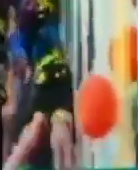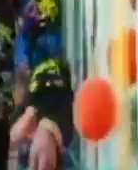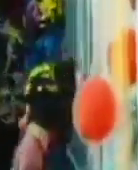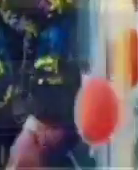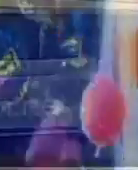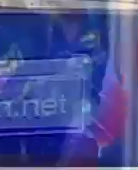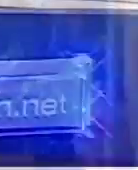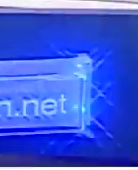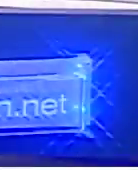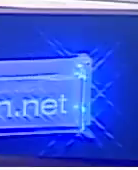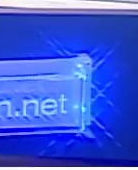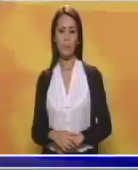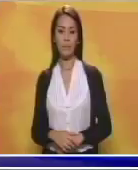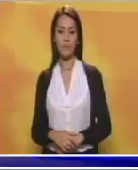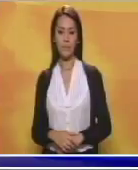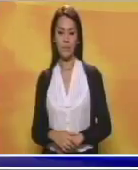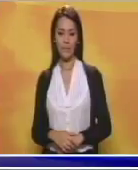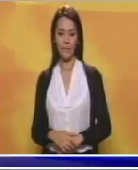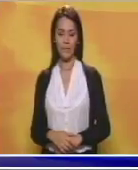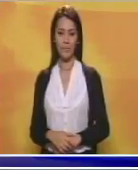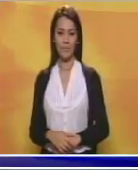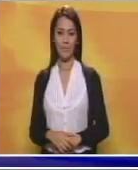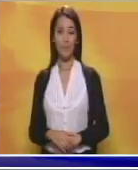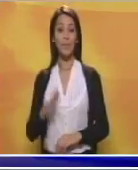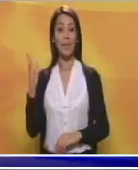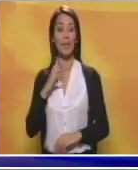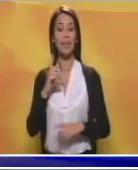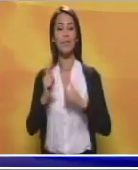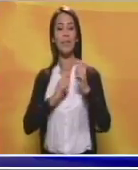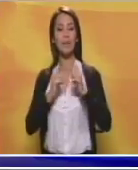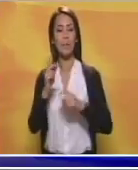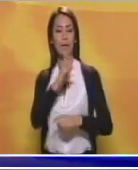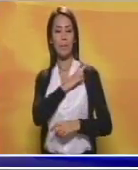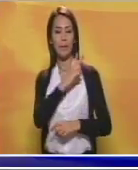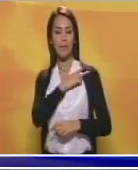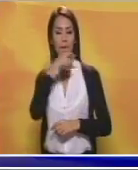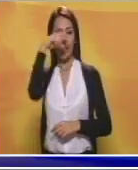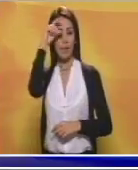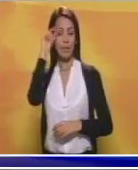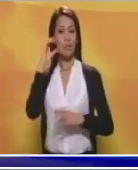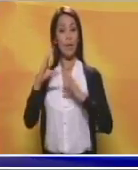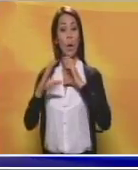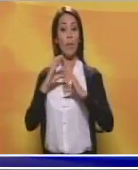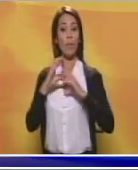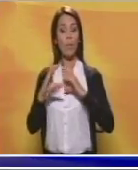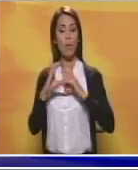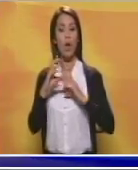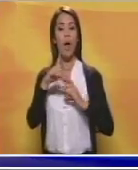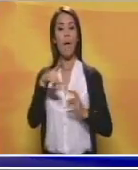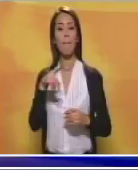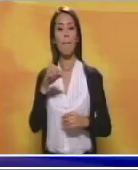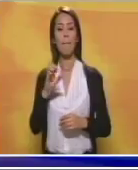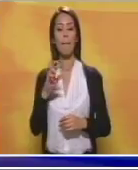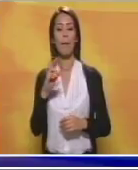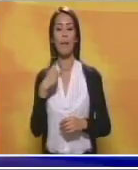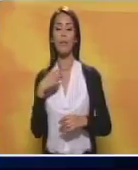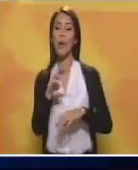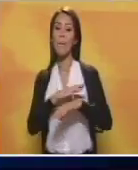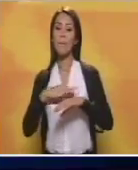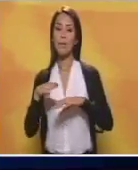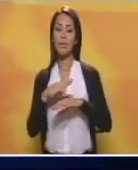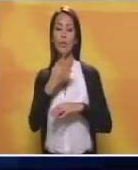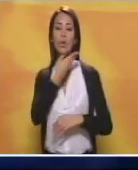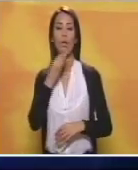asesino, para la película. A regreso a la entrevista a Venevisión, Endrina estará conversando con Pedro Infante, ministro de